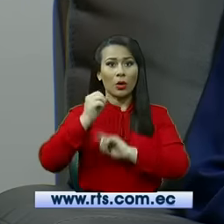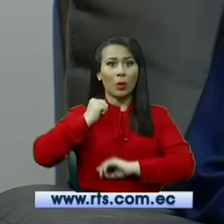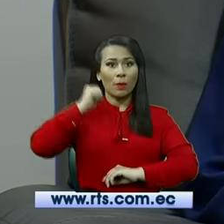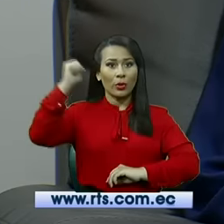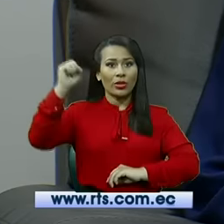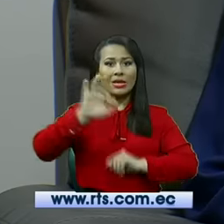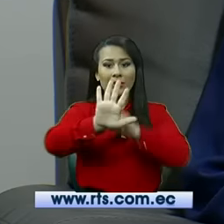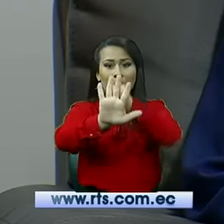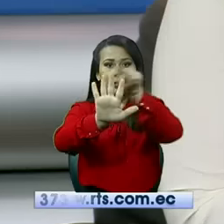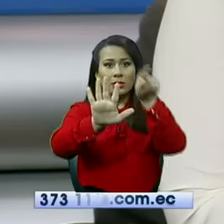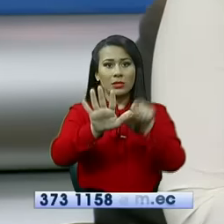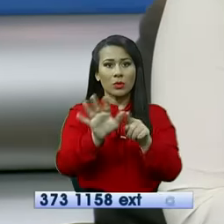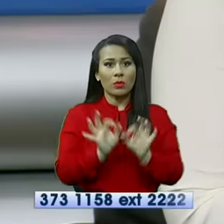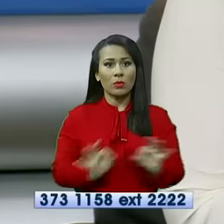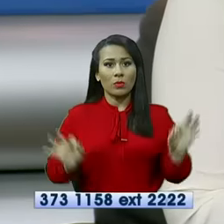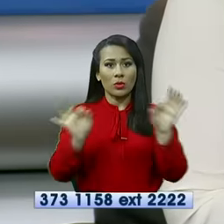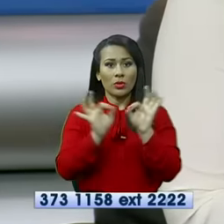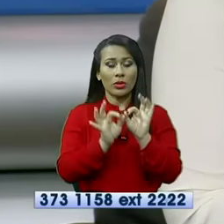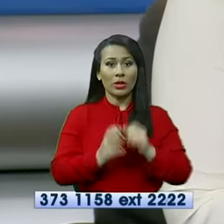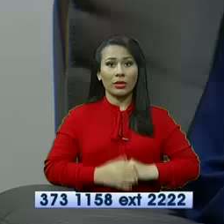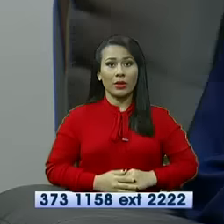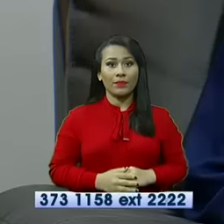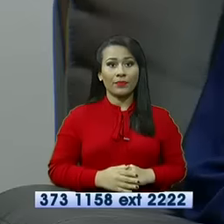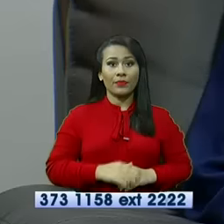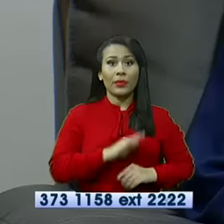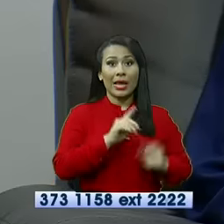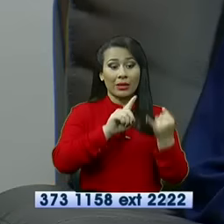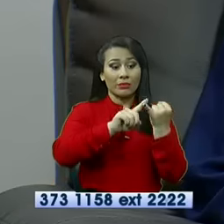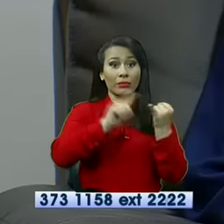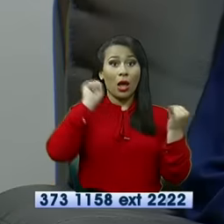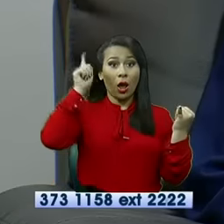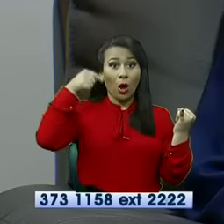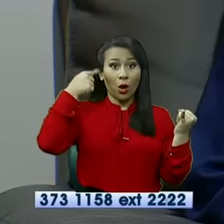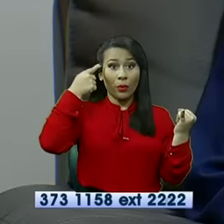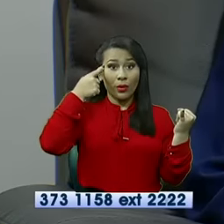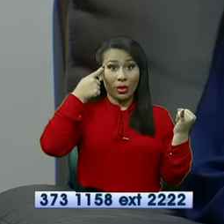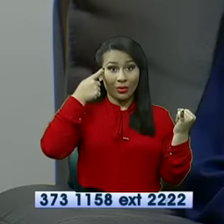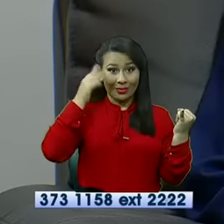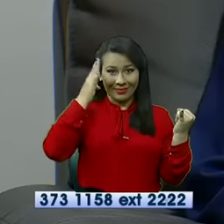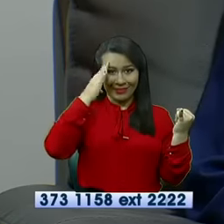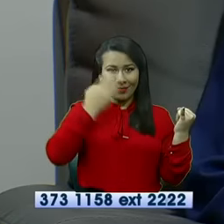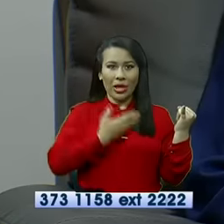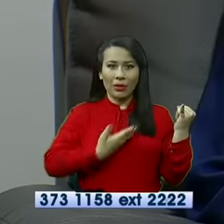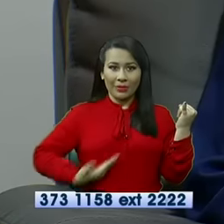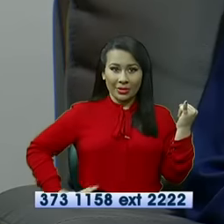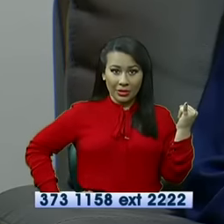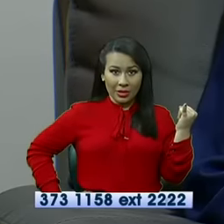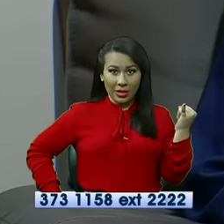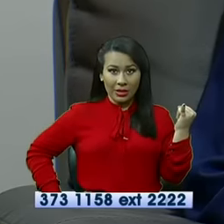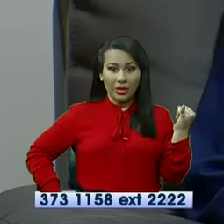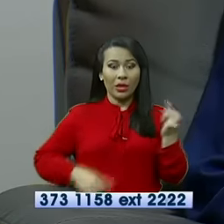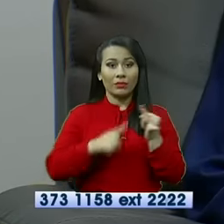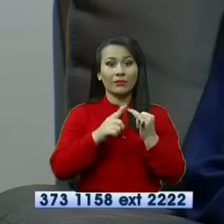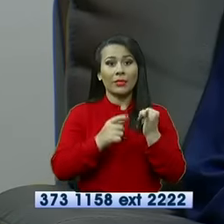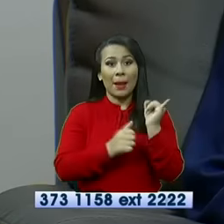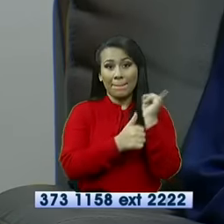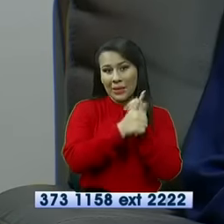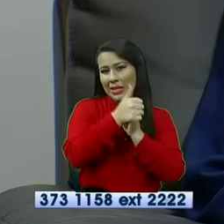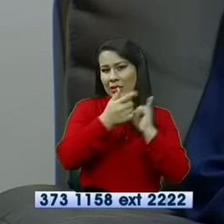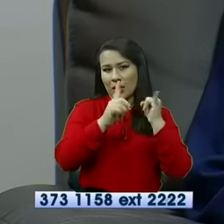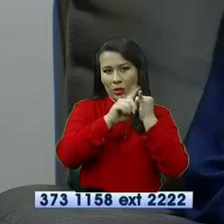funciones del Estado la función ejecutiva que es el gobierno central digamos la presidencia ministeri y otras